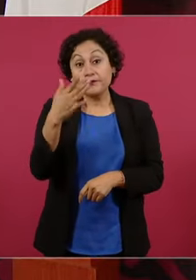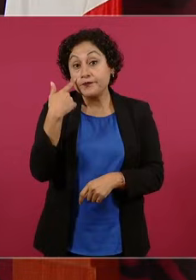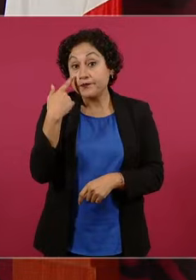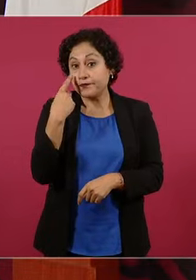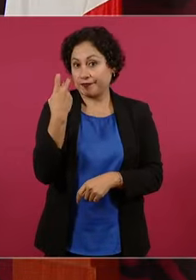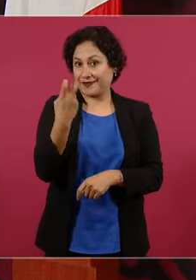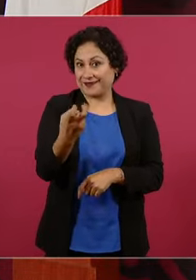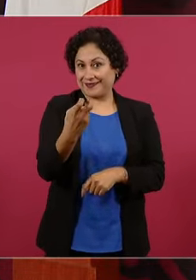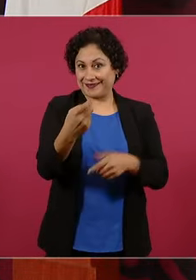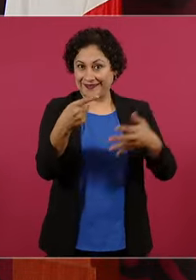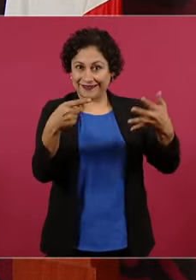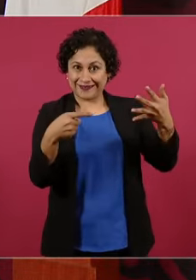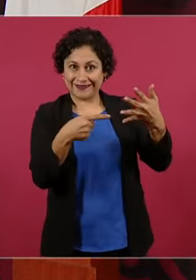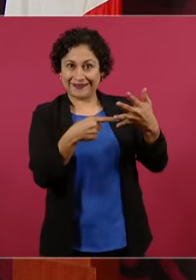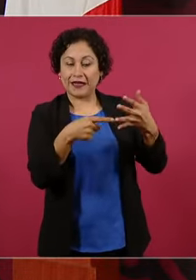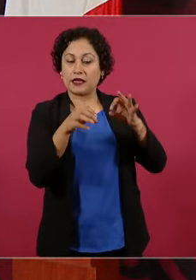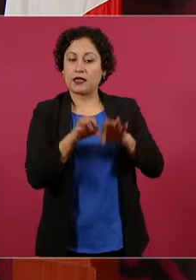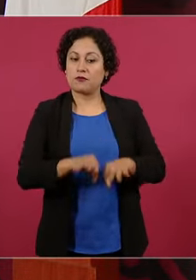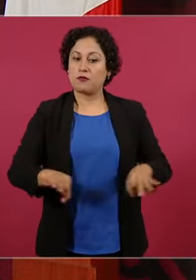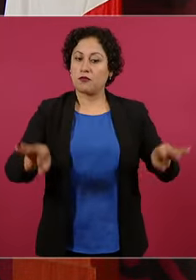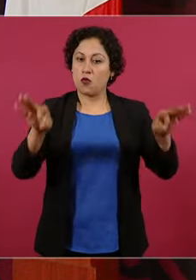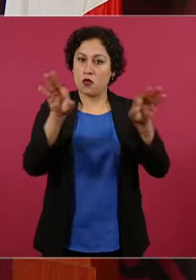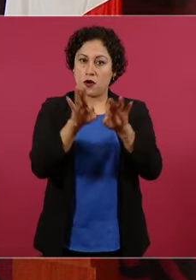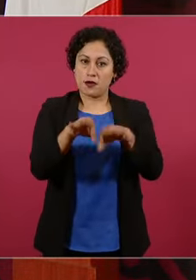porque no es que